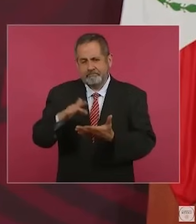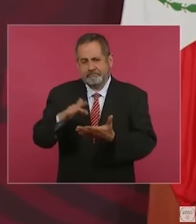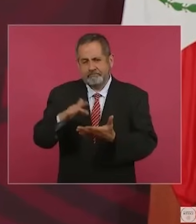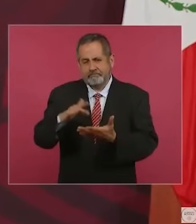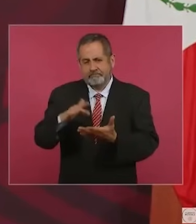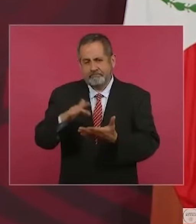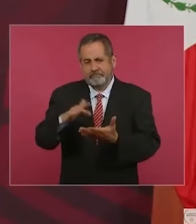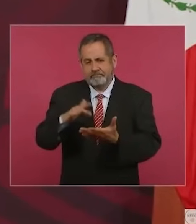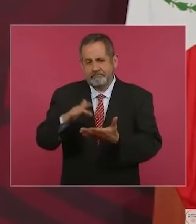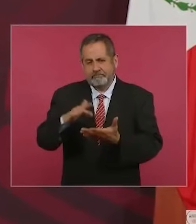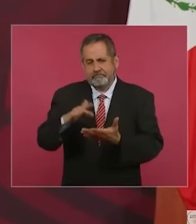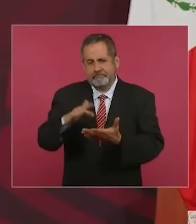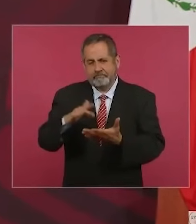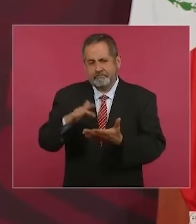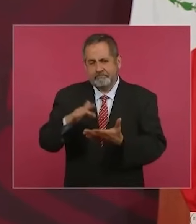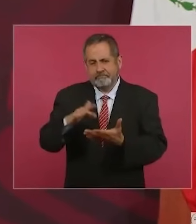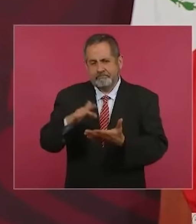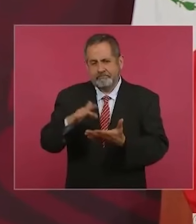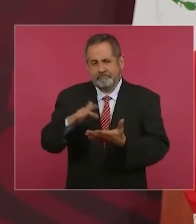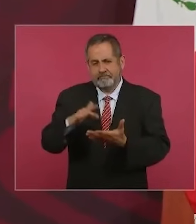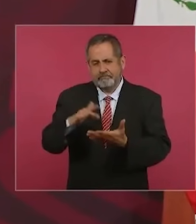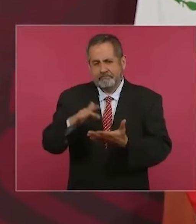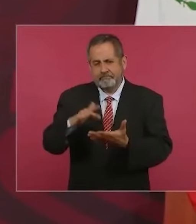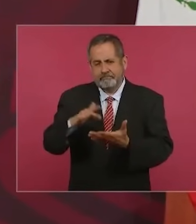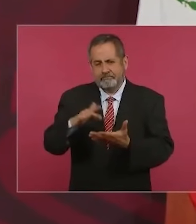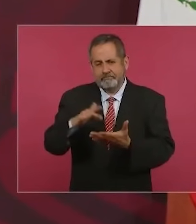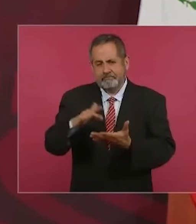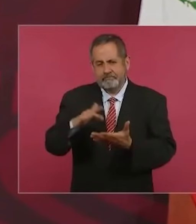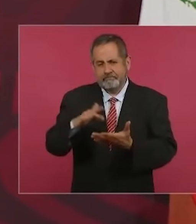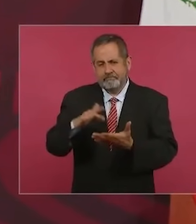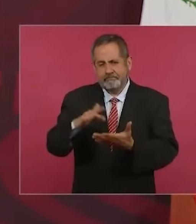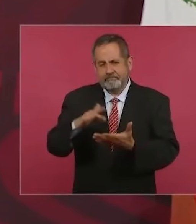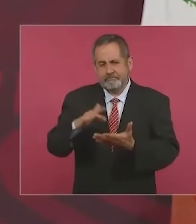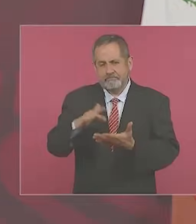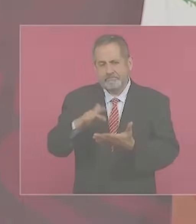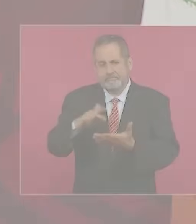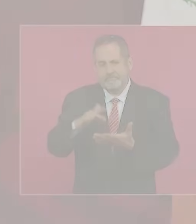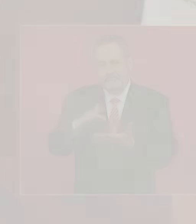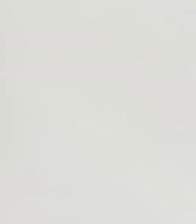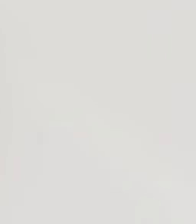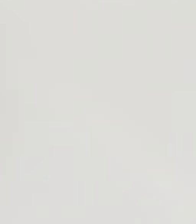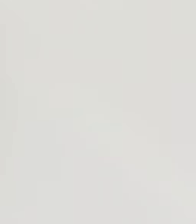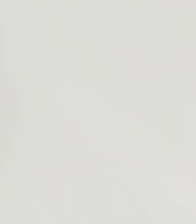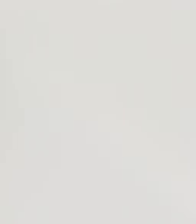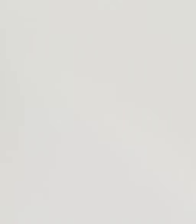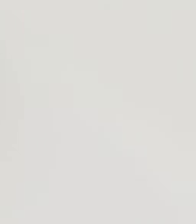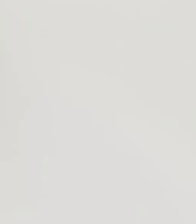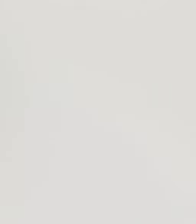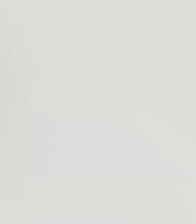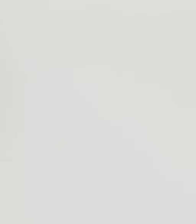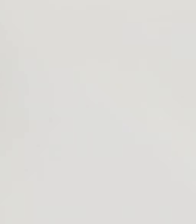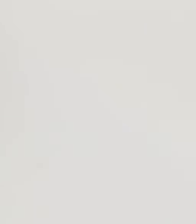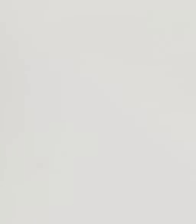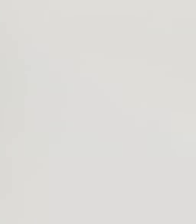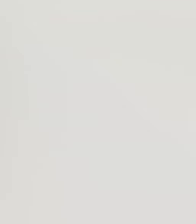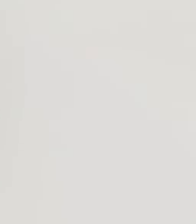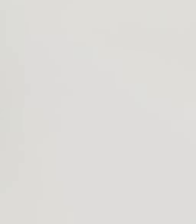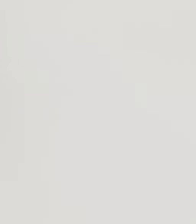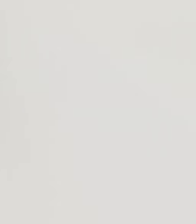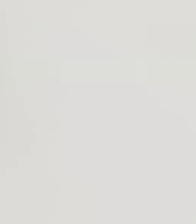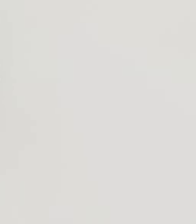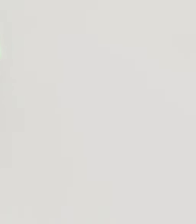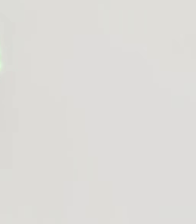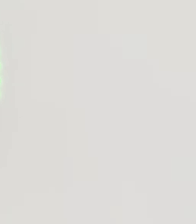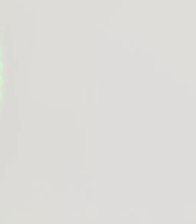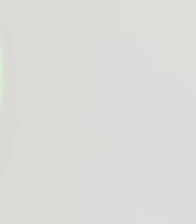El aumento del salario mínimo para el próximo año será considerable, anticipó la mañana de este miércoles el presidente Andrés Manuel López Obrador, quien